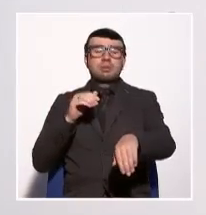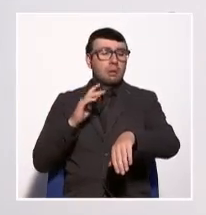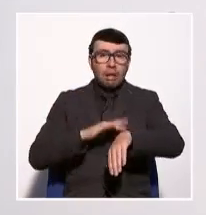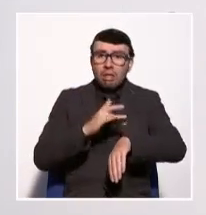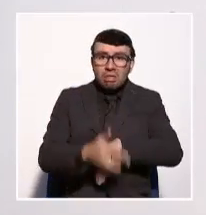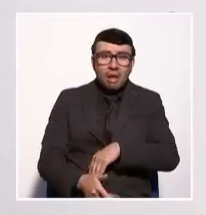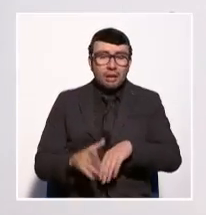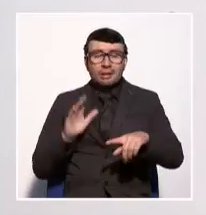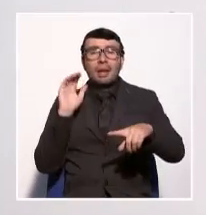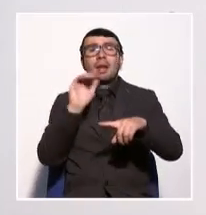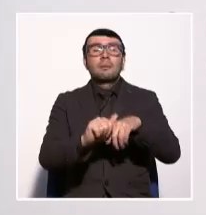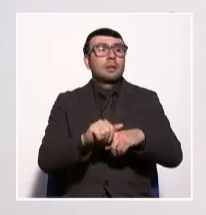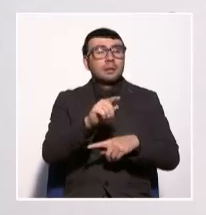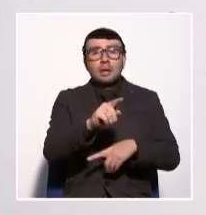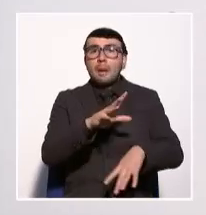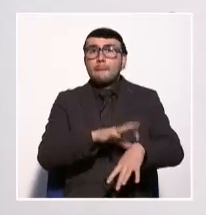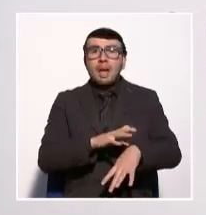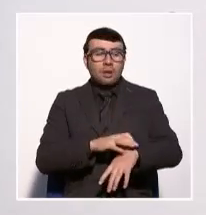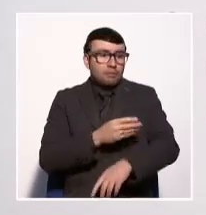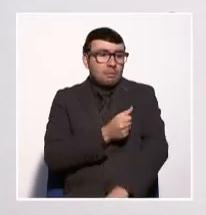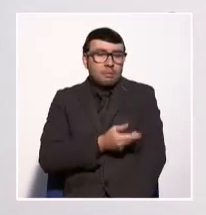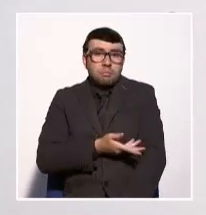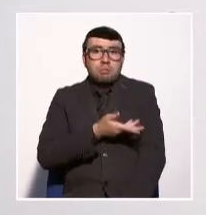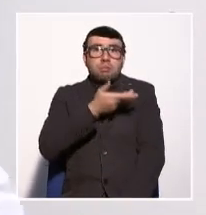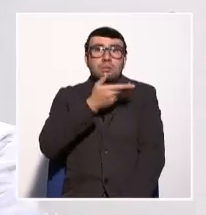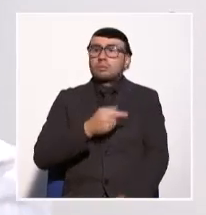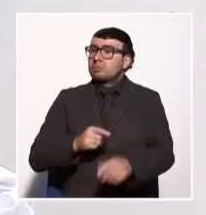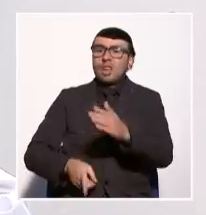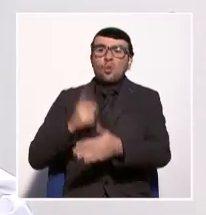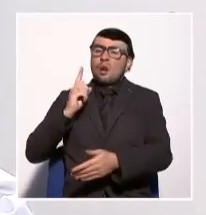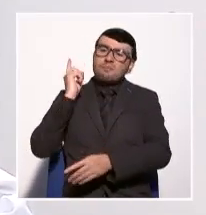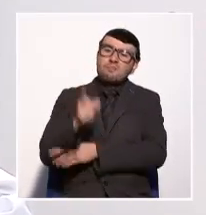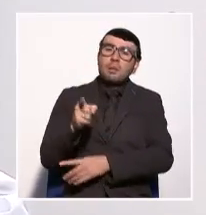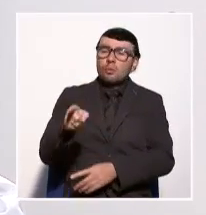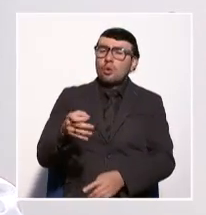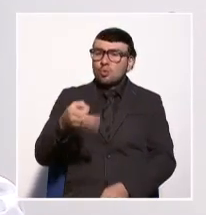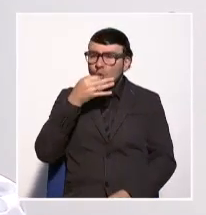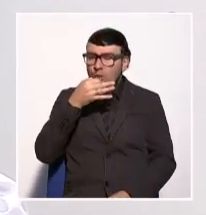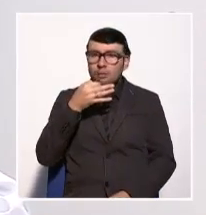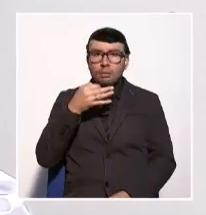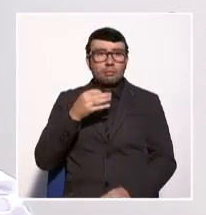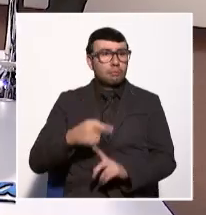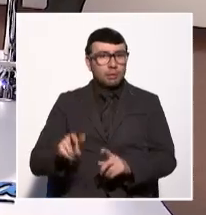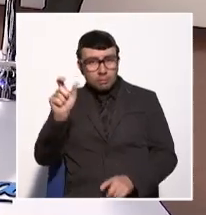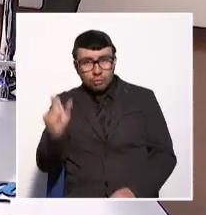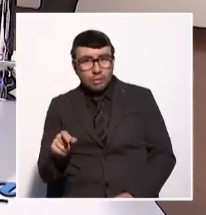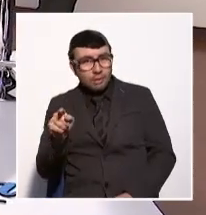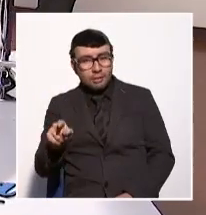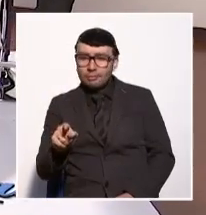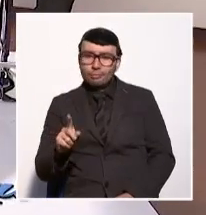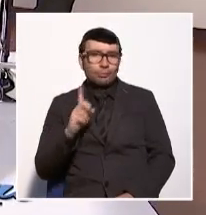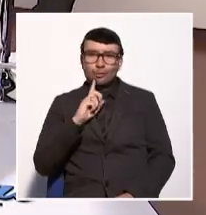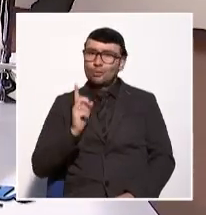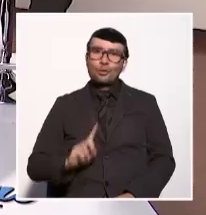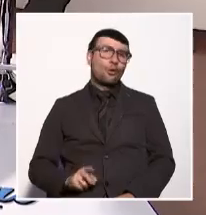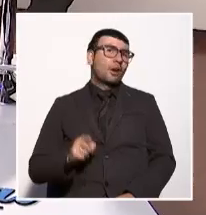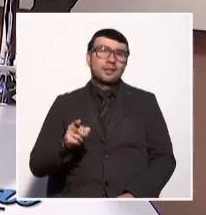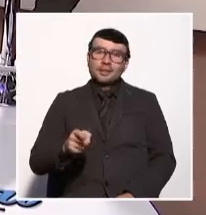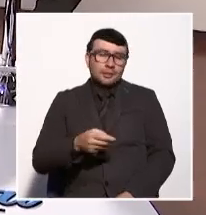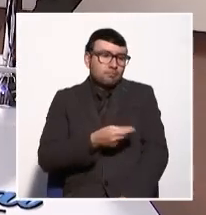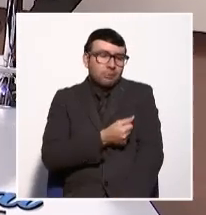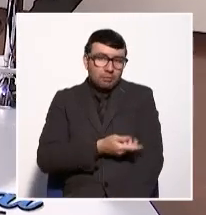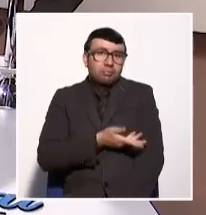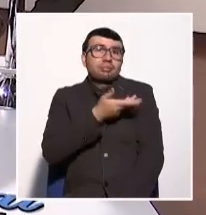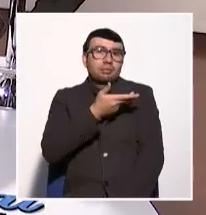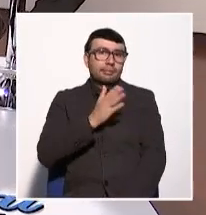el susto del médico presión alta hipertenso ese paciente principal dentro el doctor ramón es el peligro de rotular